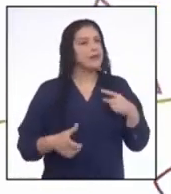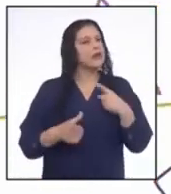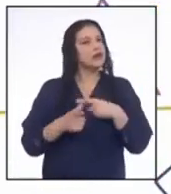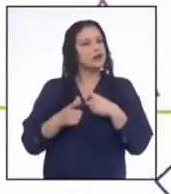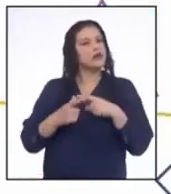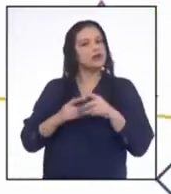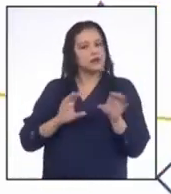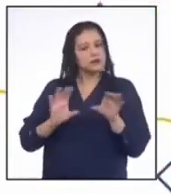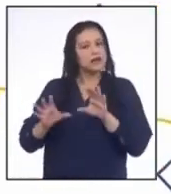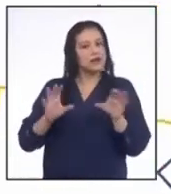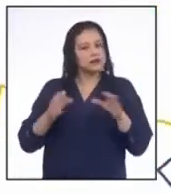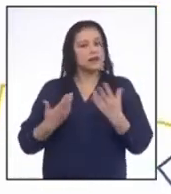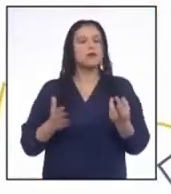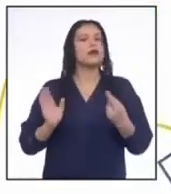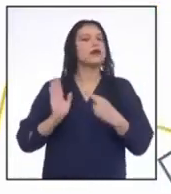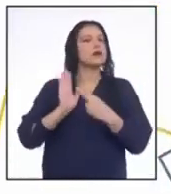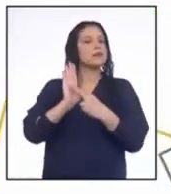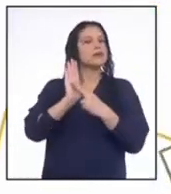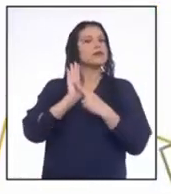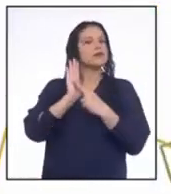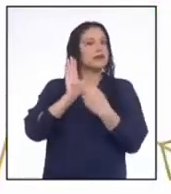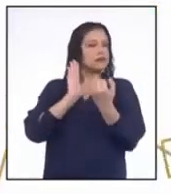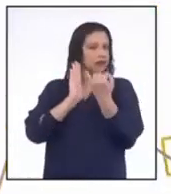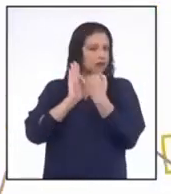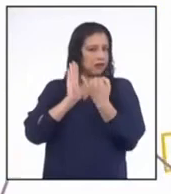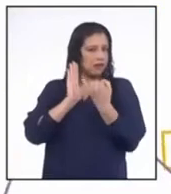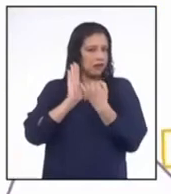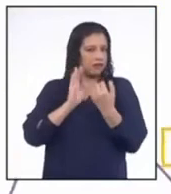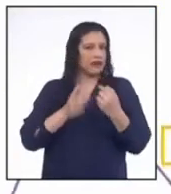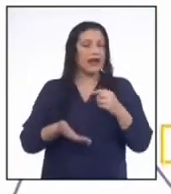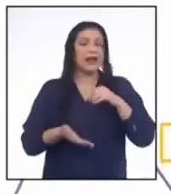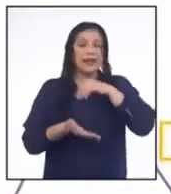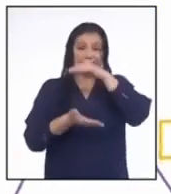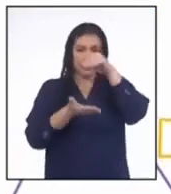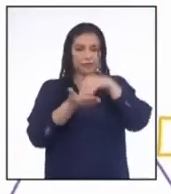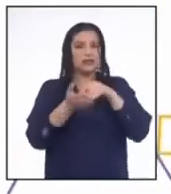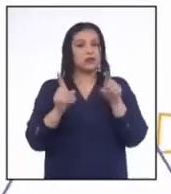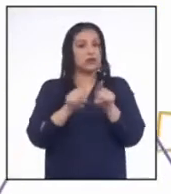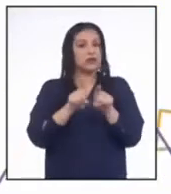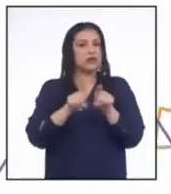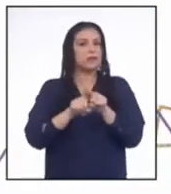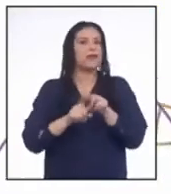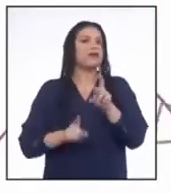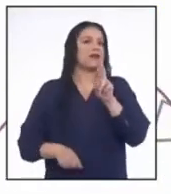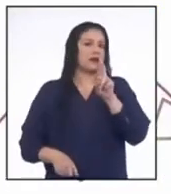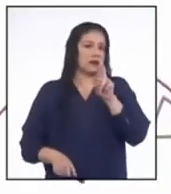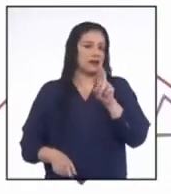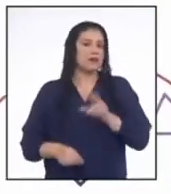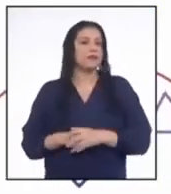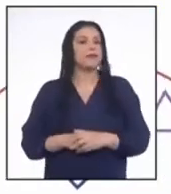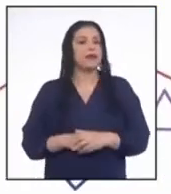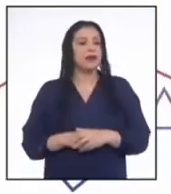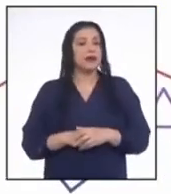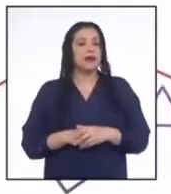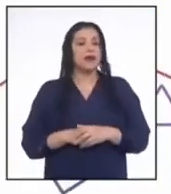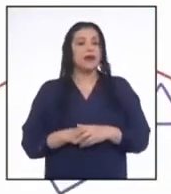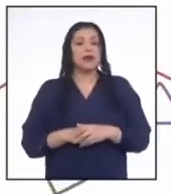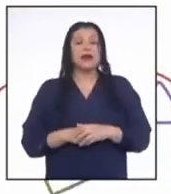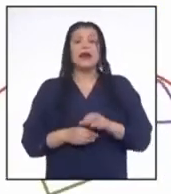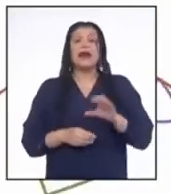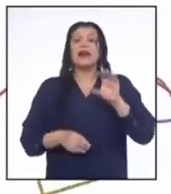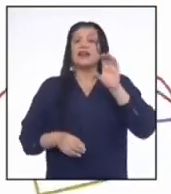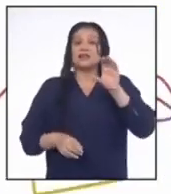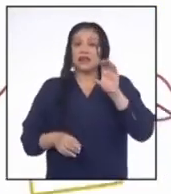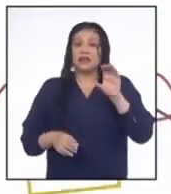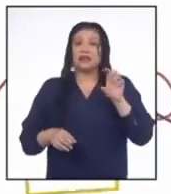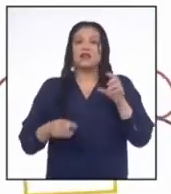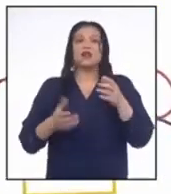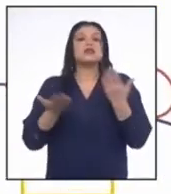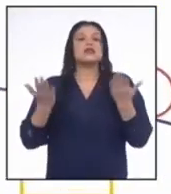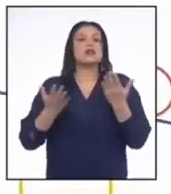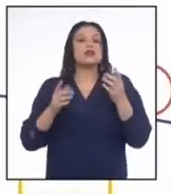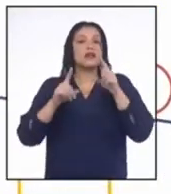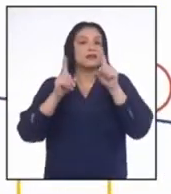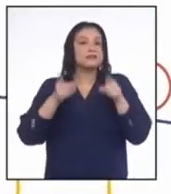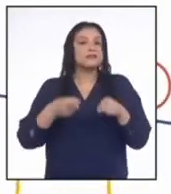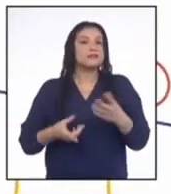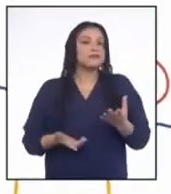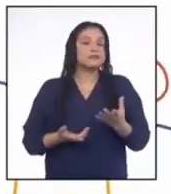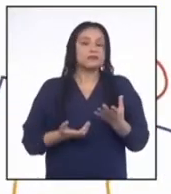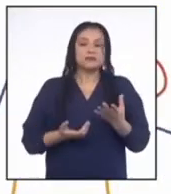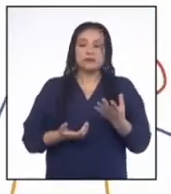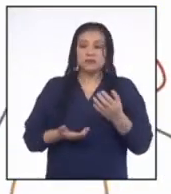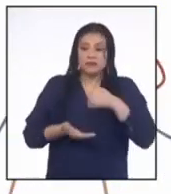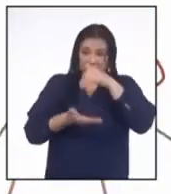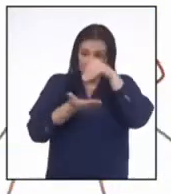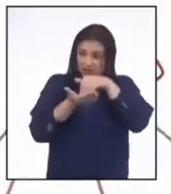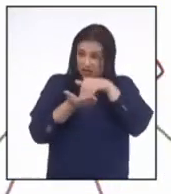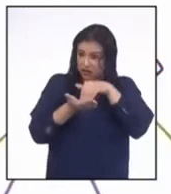Entonces realizamos la representación gráfica del centro y del radio. ¿El centro se ubica en el origen de las coordenadas?